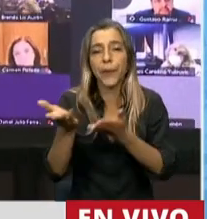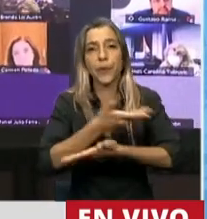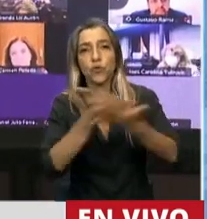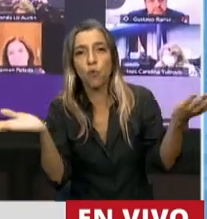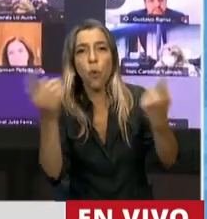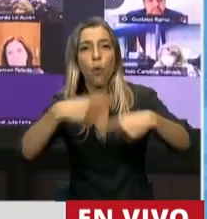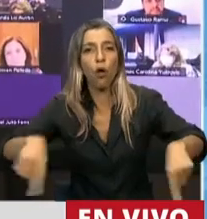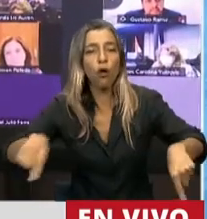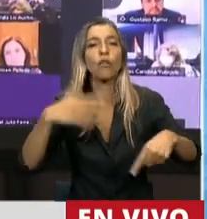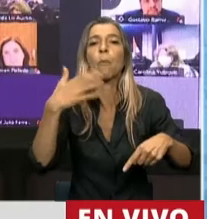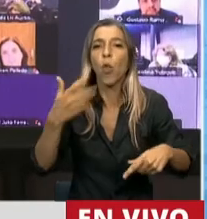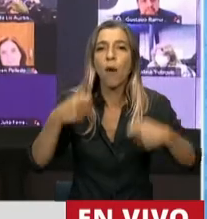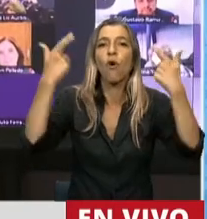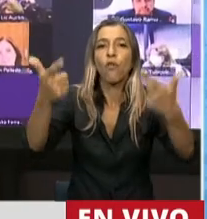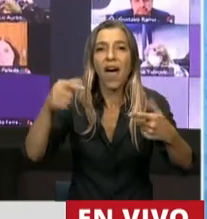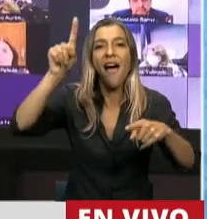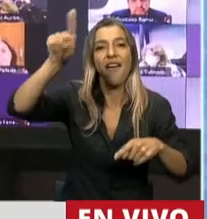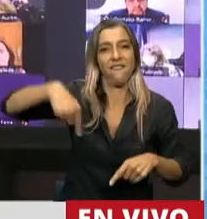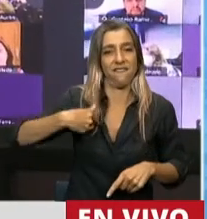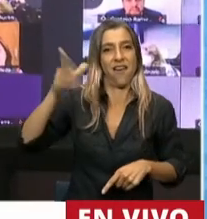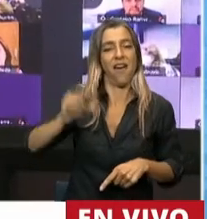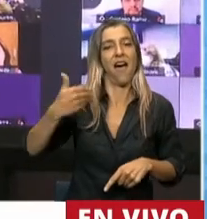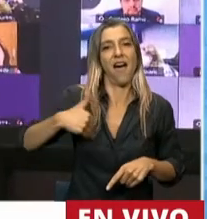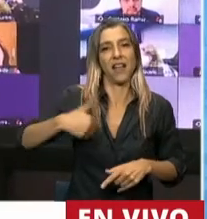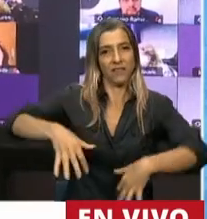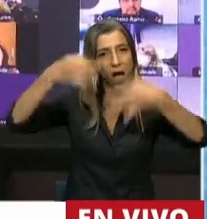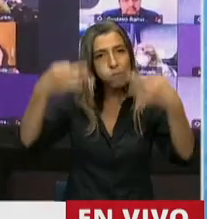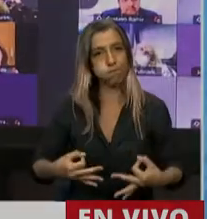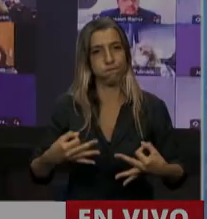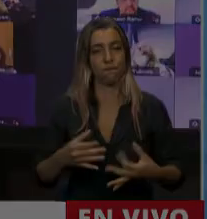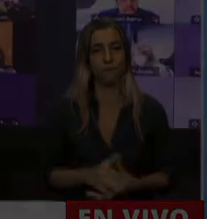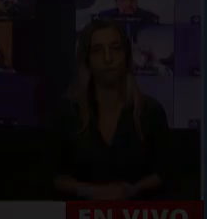país que nos merecemos. Gracias, señor presidente. Gracias, diputado.